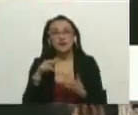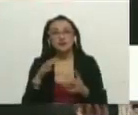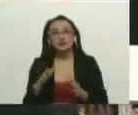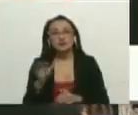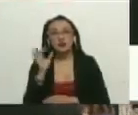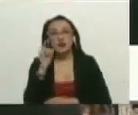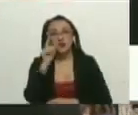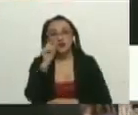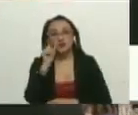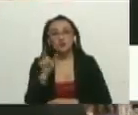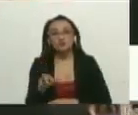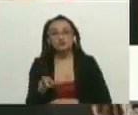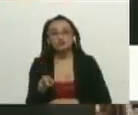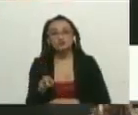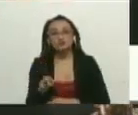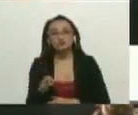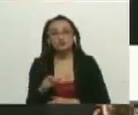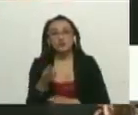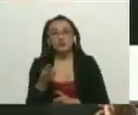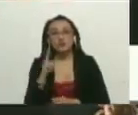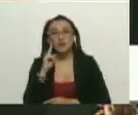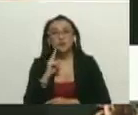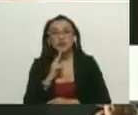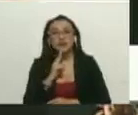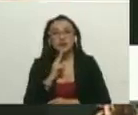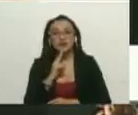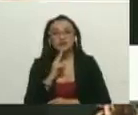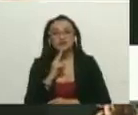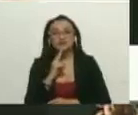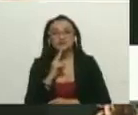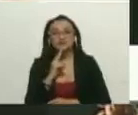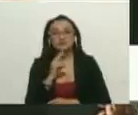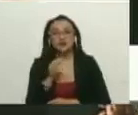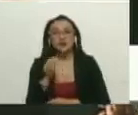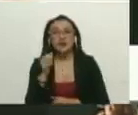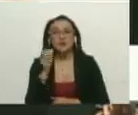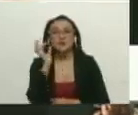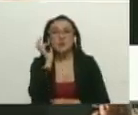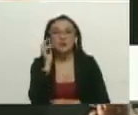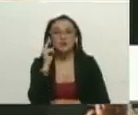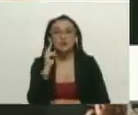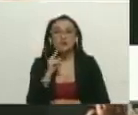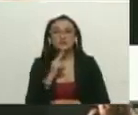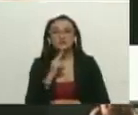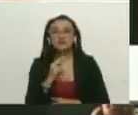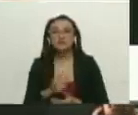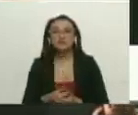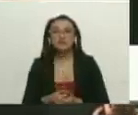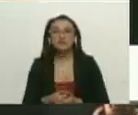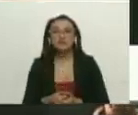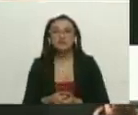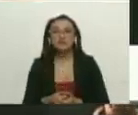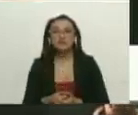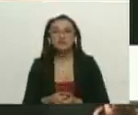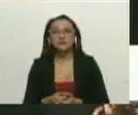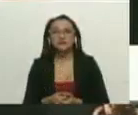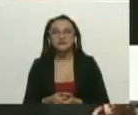revolucionario, a un bolivariano, a una mujer bolivariana y sobre